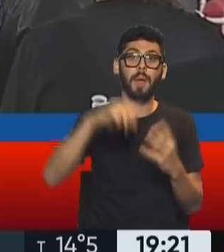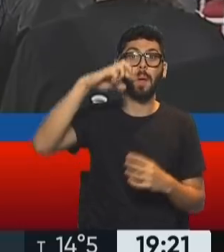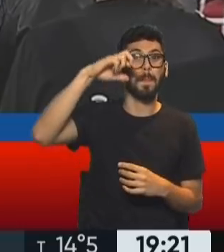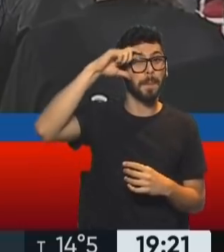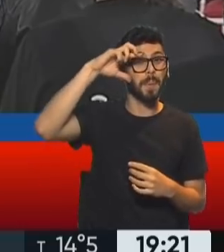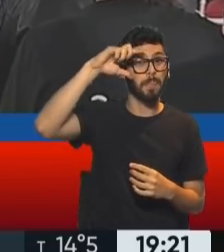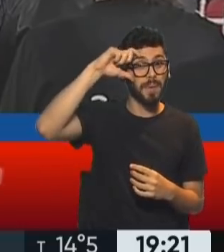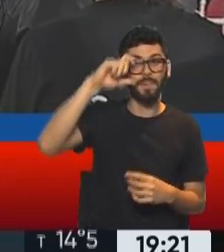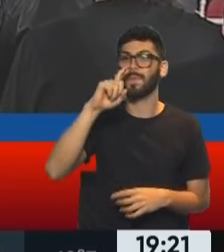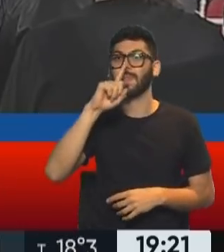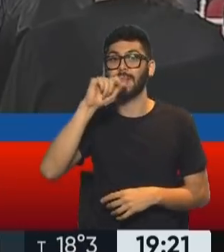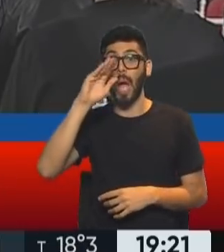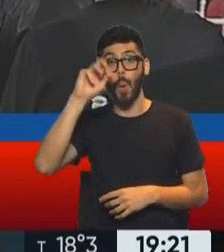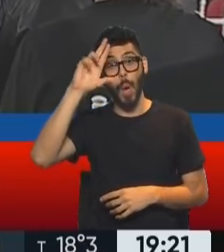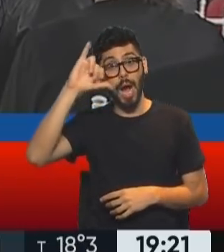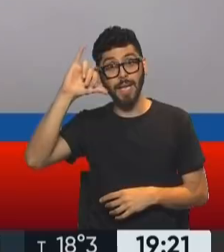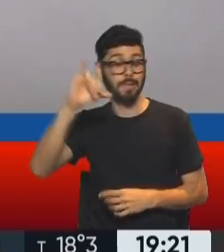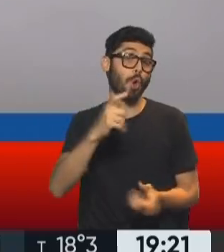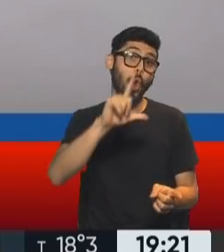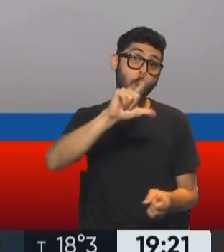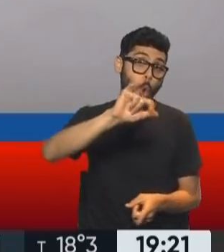Tabaré, los años de Lula,